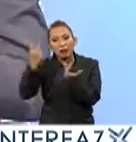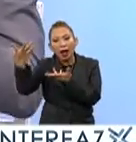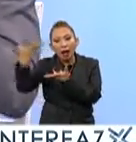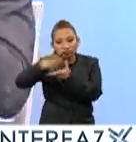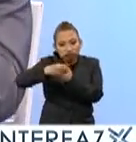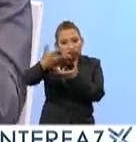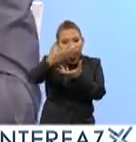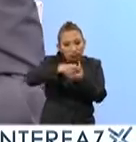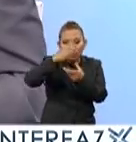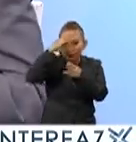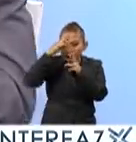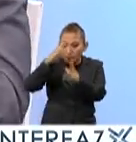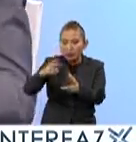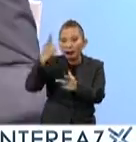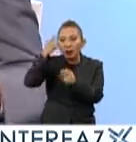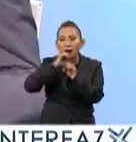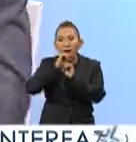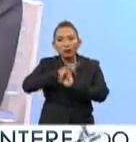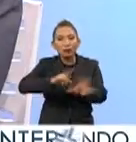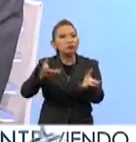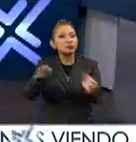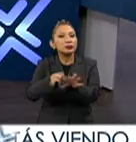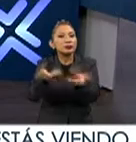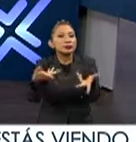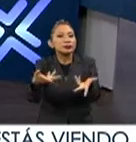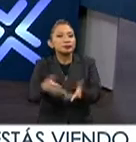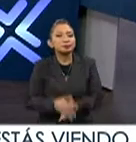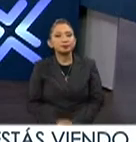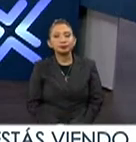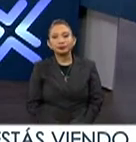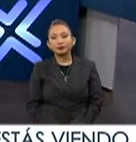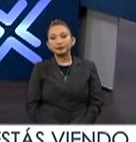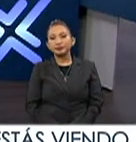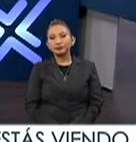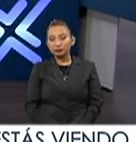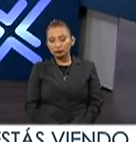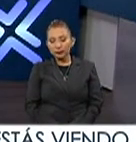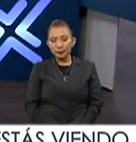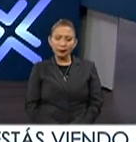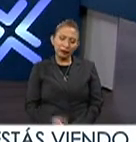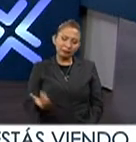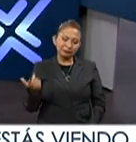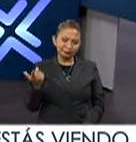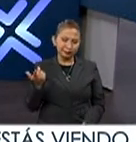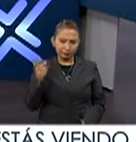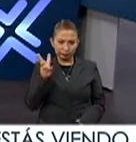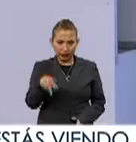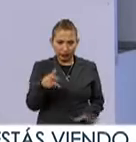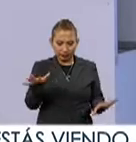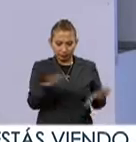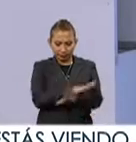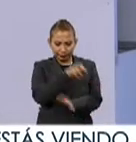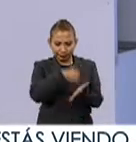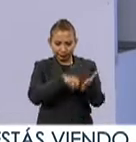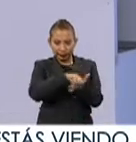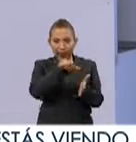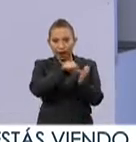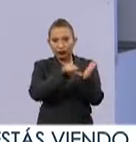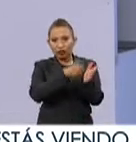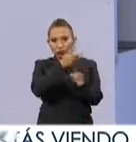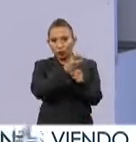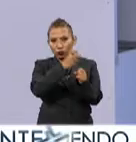incluir, para respetar, para difundir, etcétera? Fíjate que a partir de la modificación al artículo